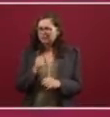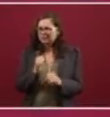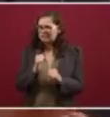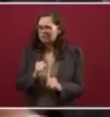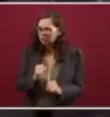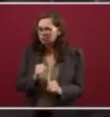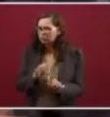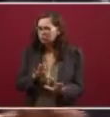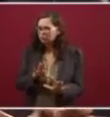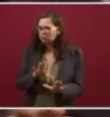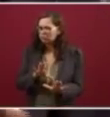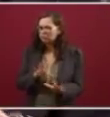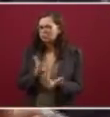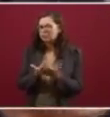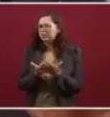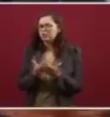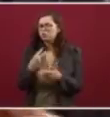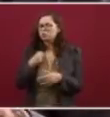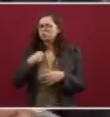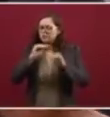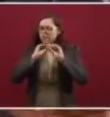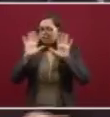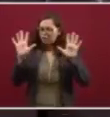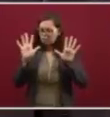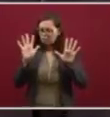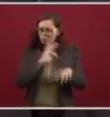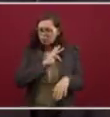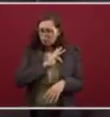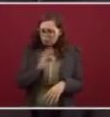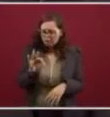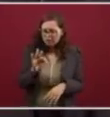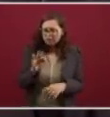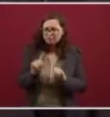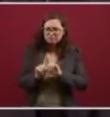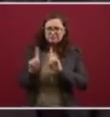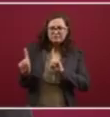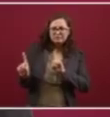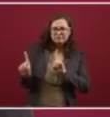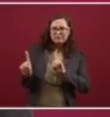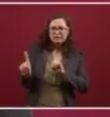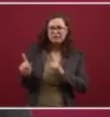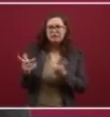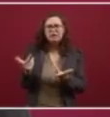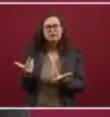tengo claro, si en este caso está